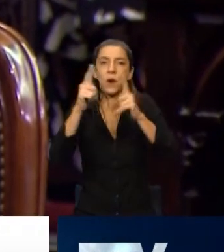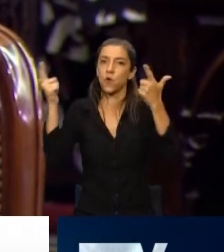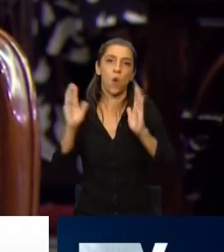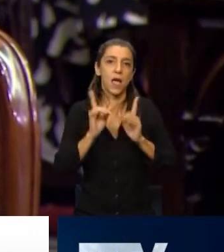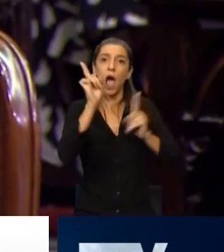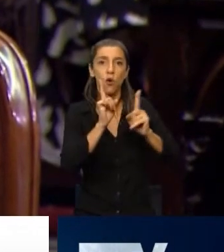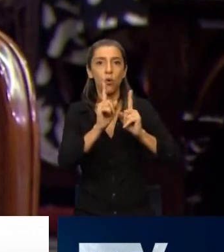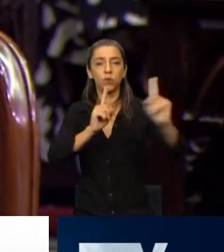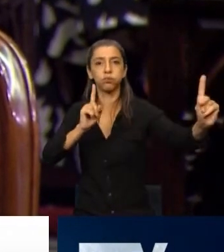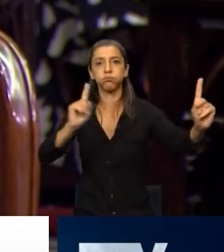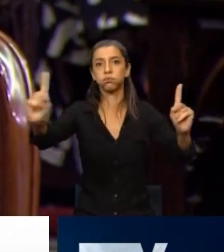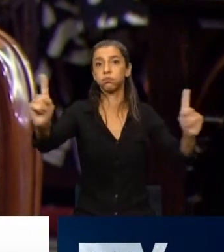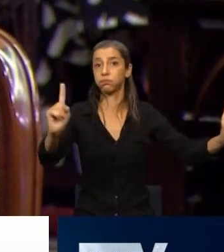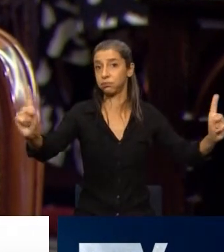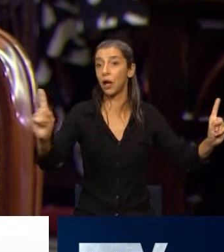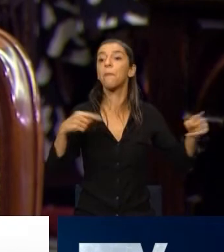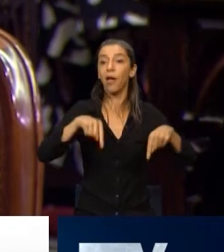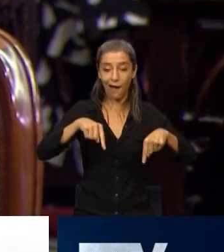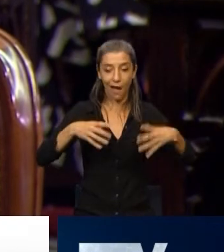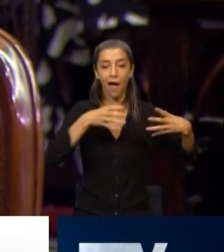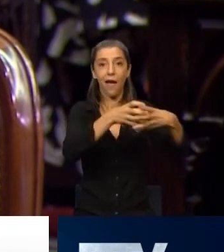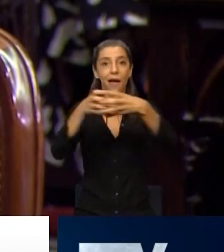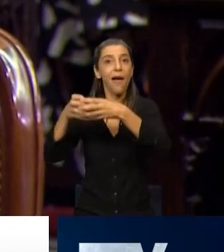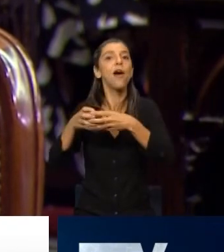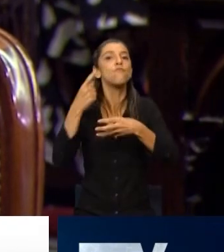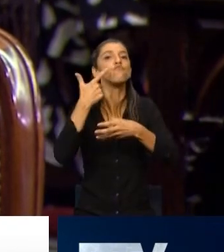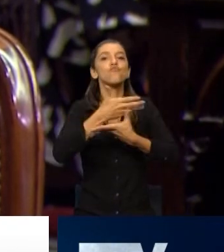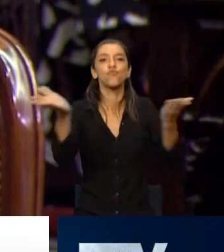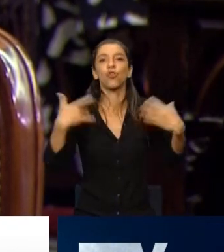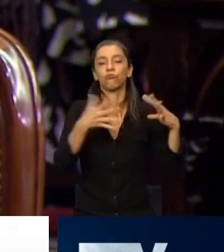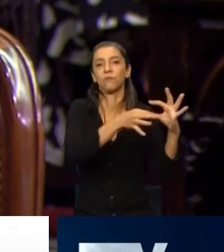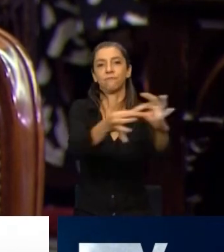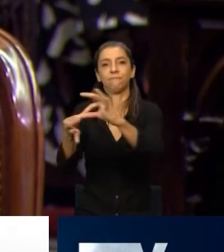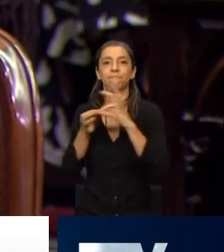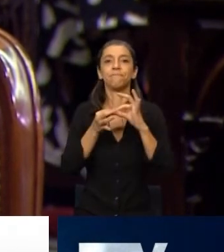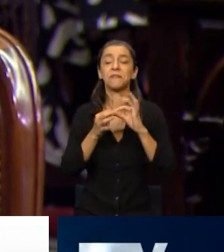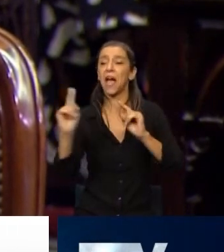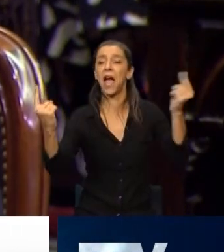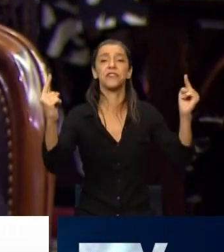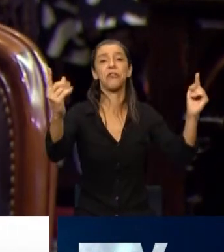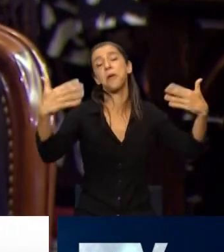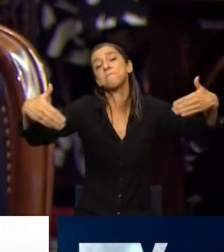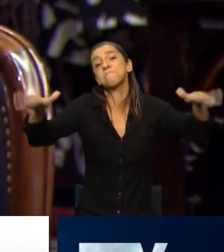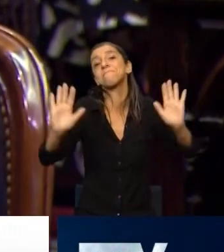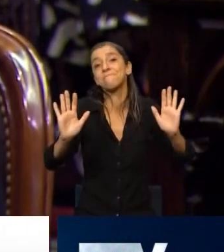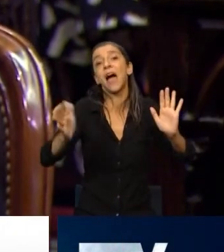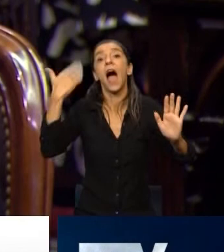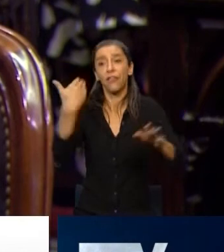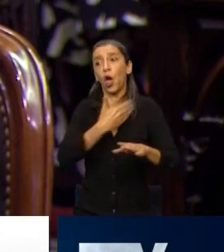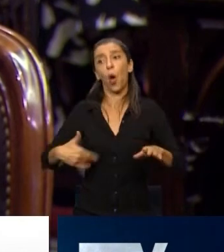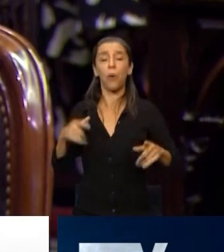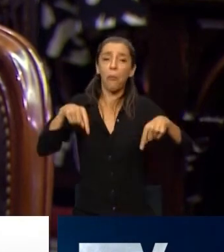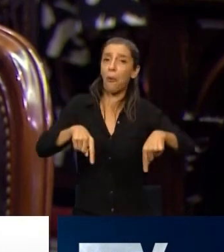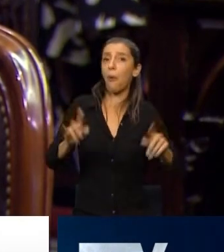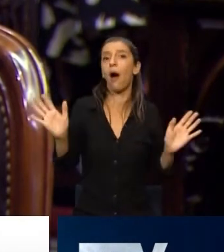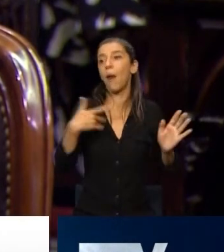porque celebro que la estrategia política ha llevado al aislamiento de algunas personas que habían gobernado los destinos de la patria con